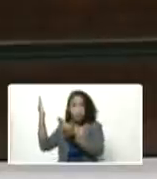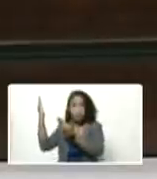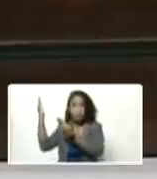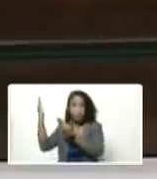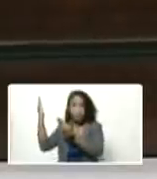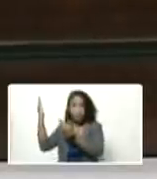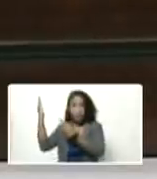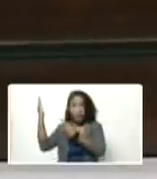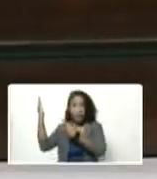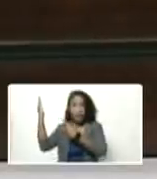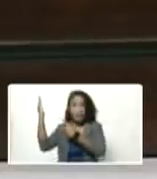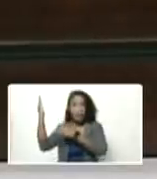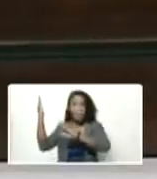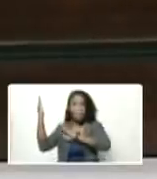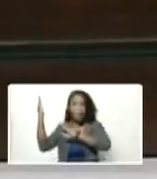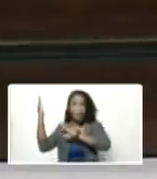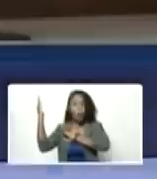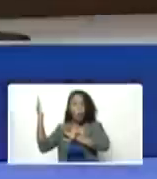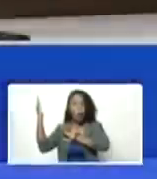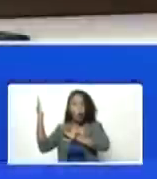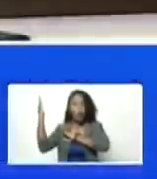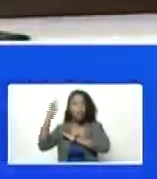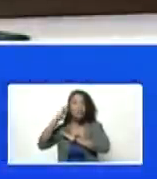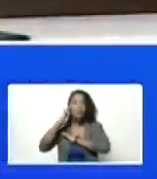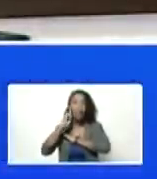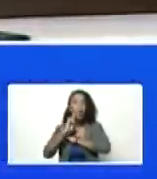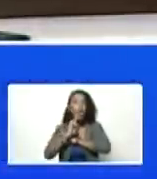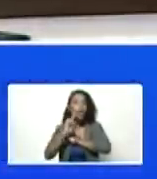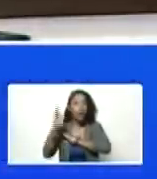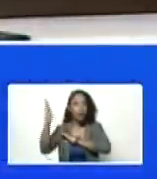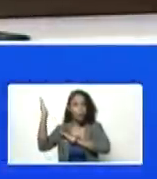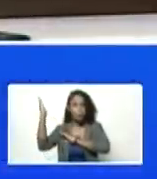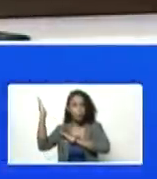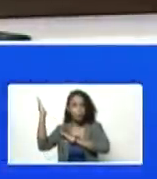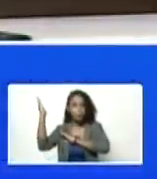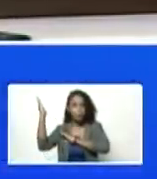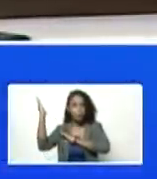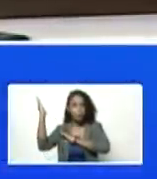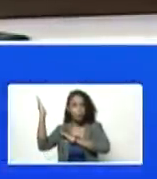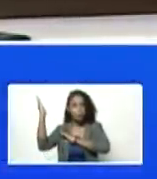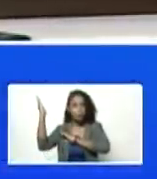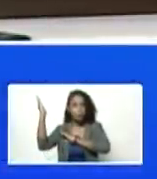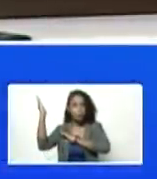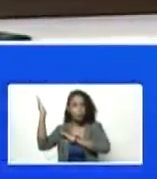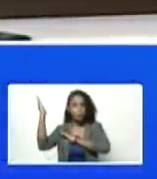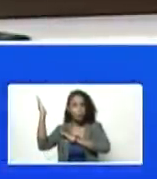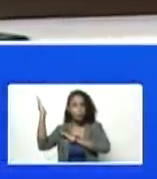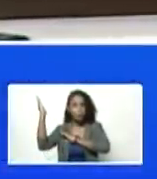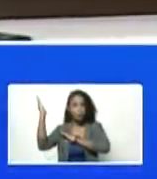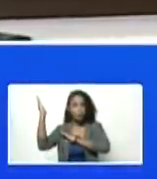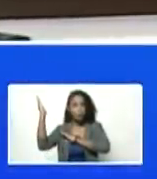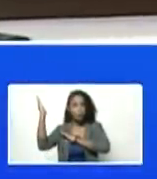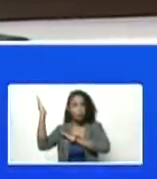Le perteneció a nuestro libertador Simón Bolívar.